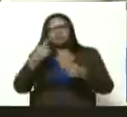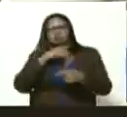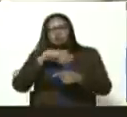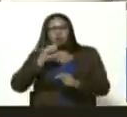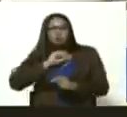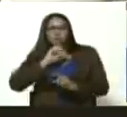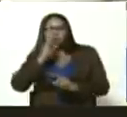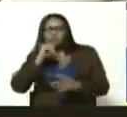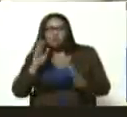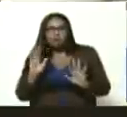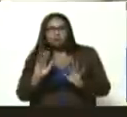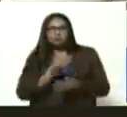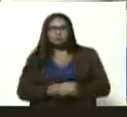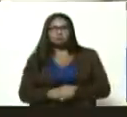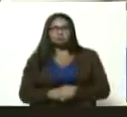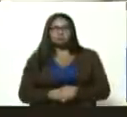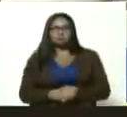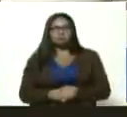asustan